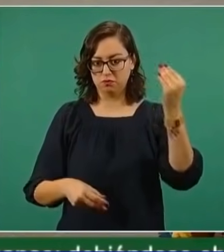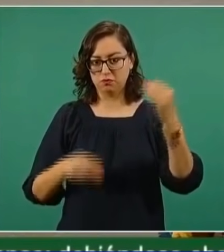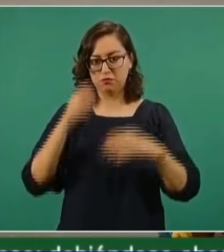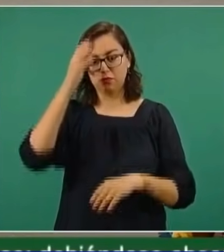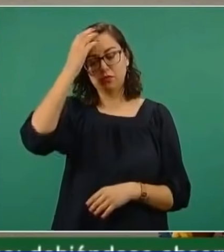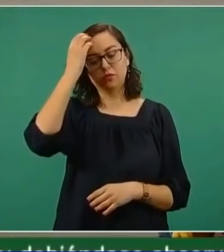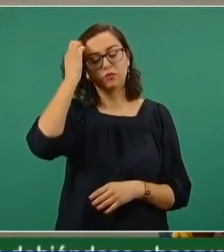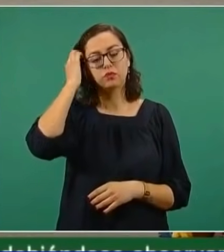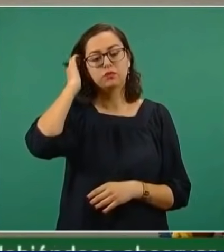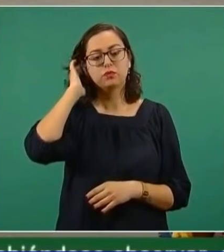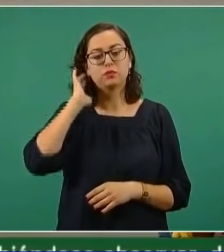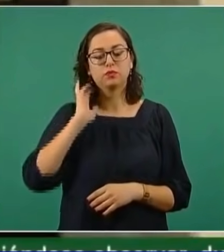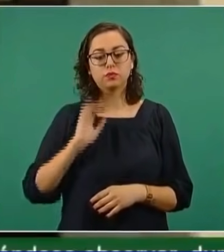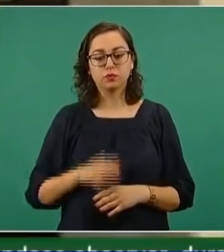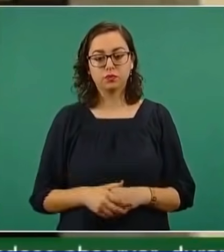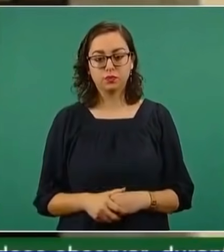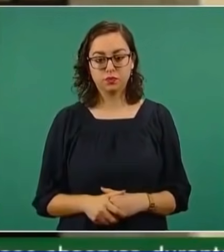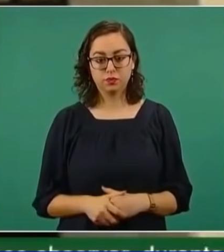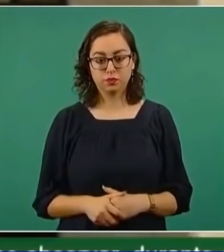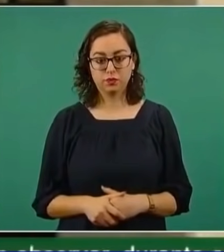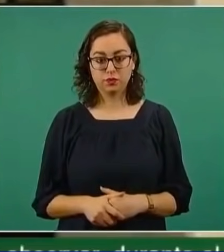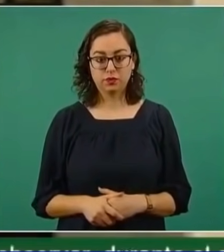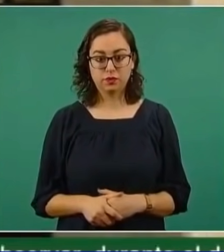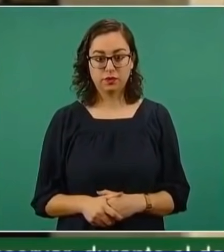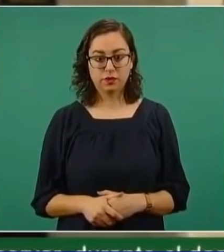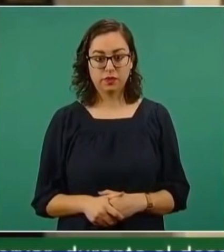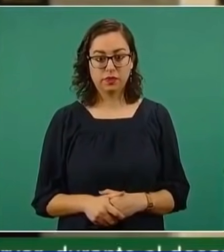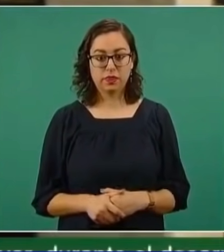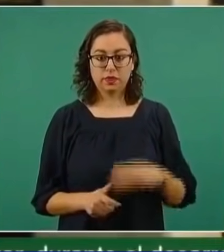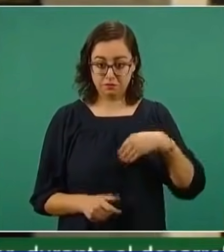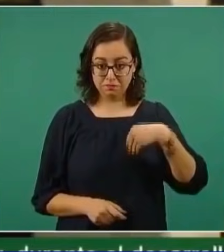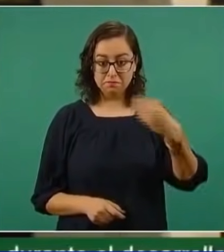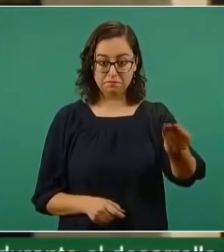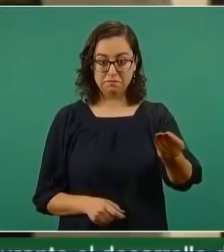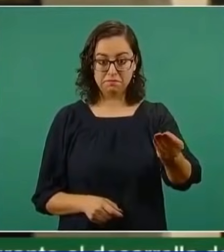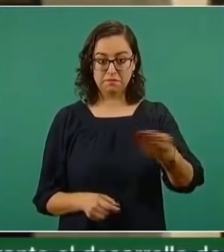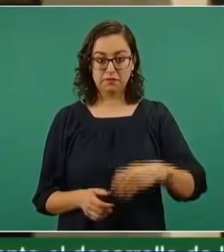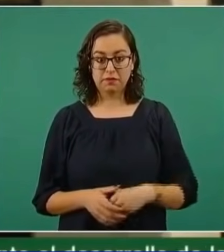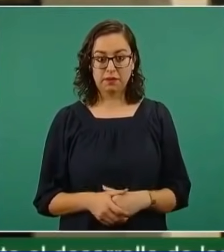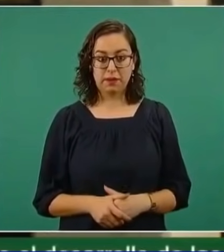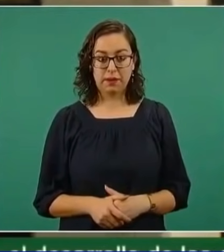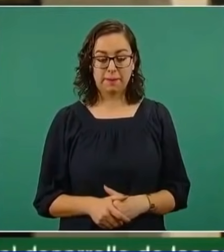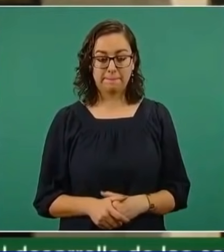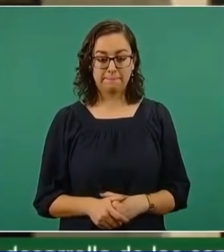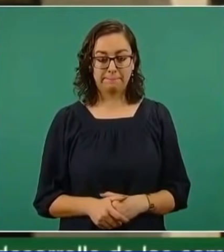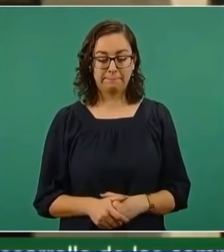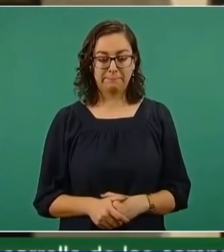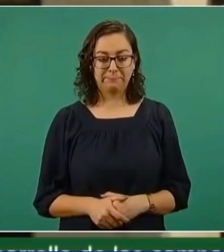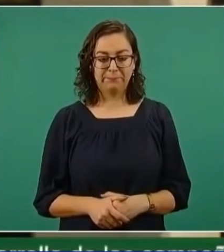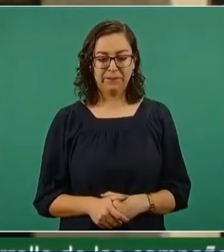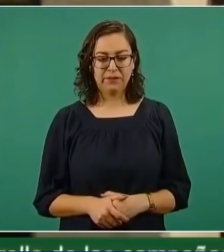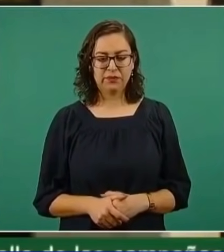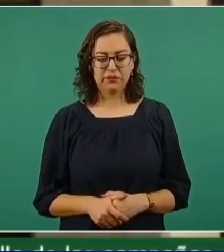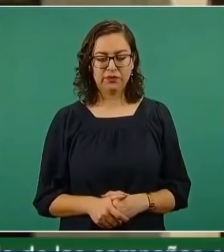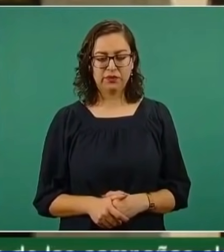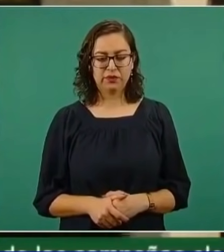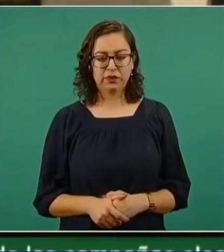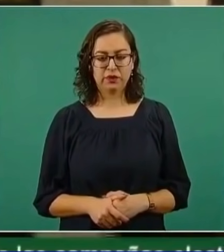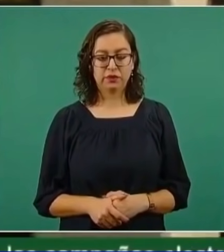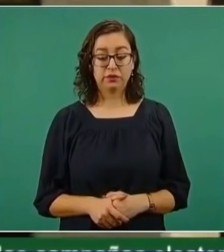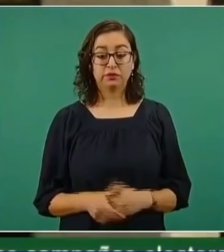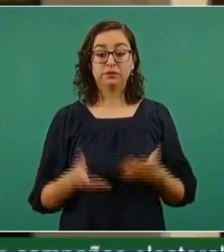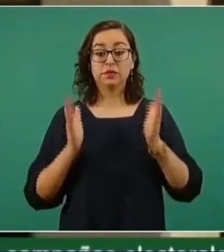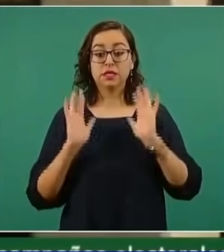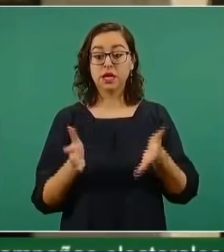si gusta luego para que conozca este pues ya van